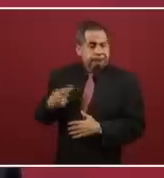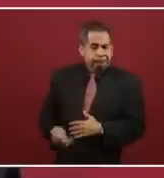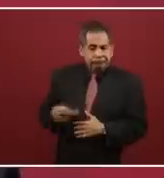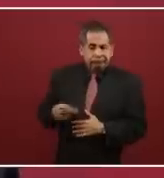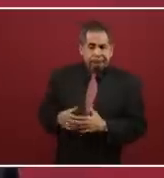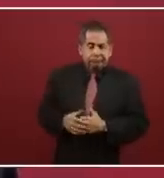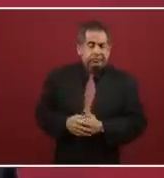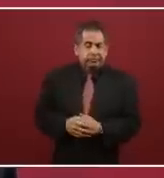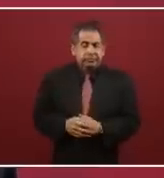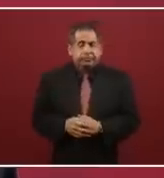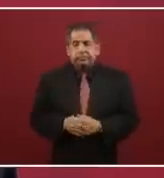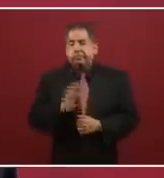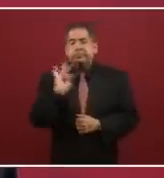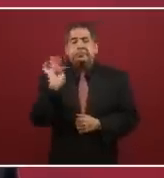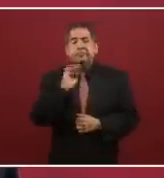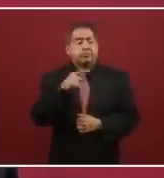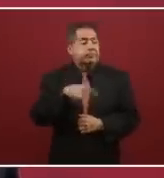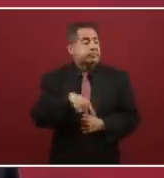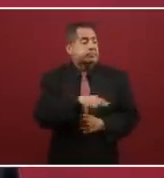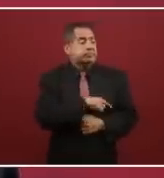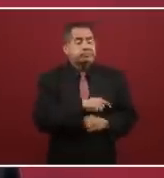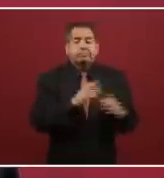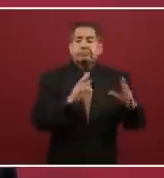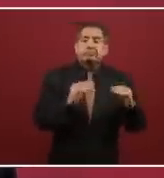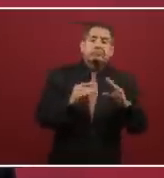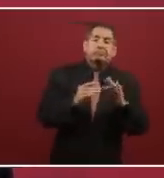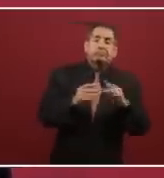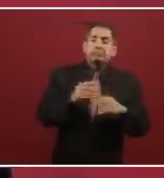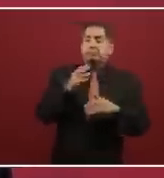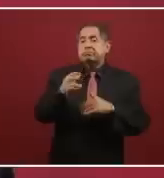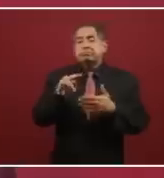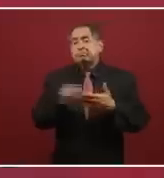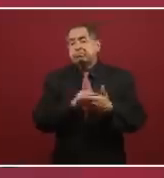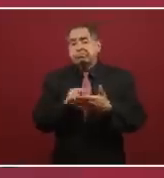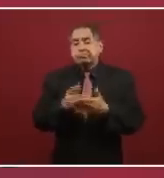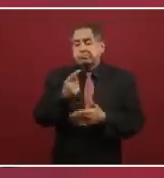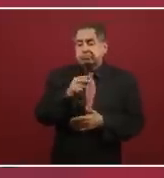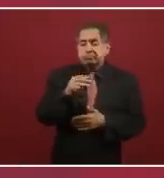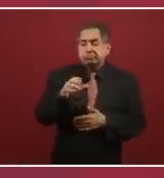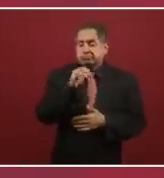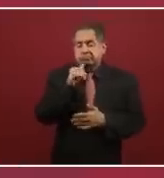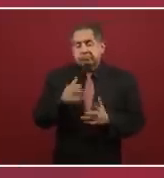no va a suscribirse el tratado por eso,